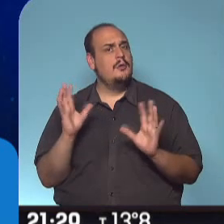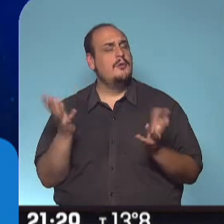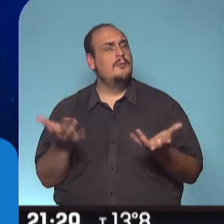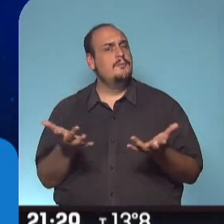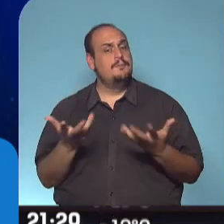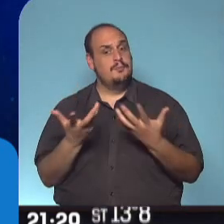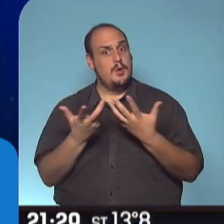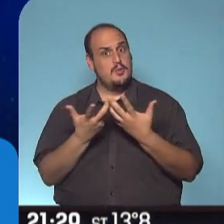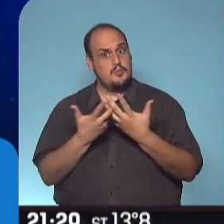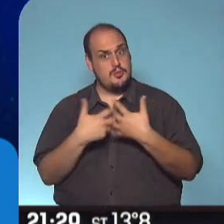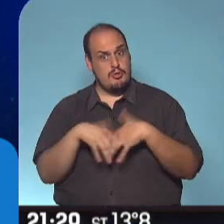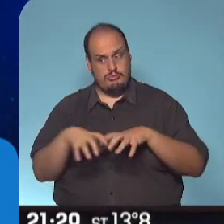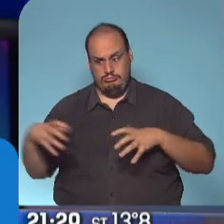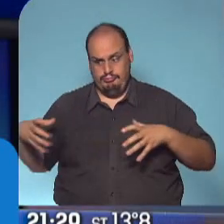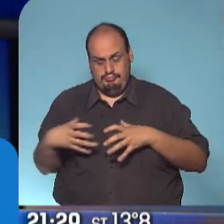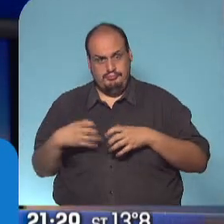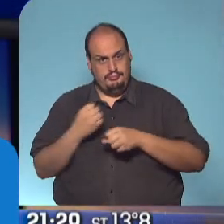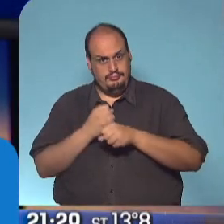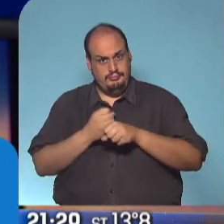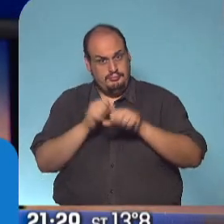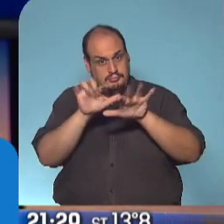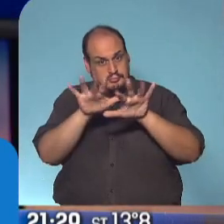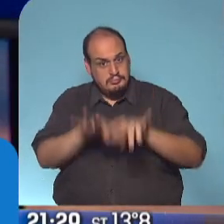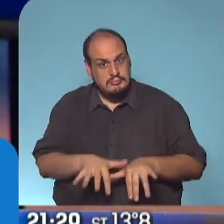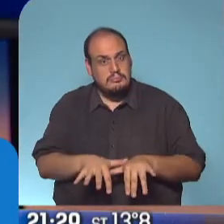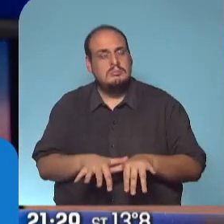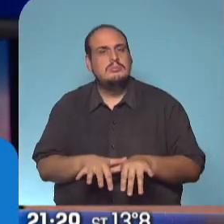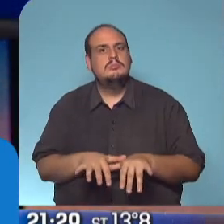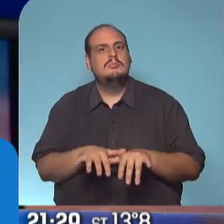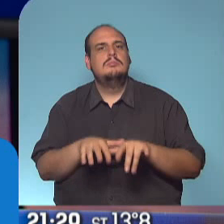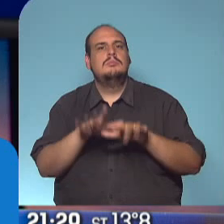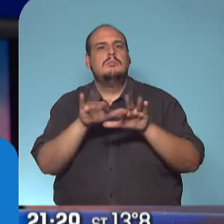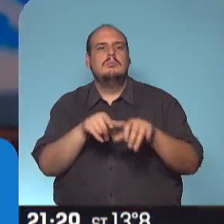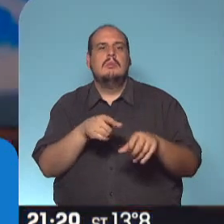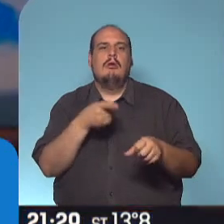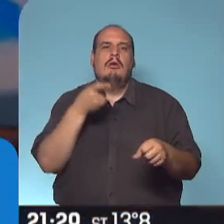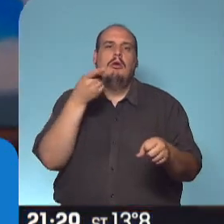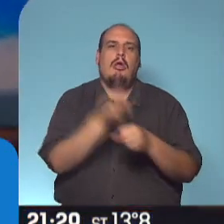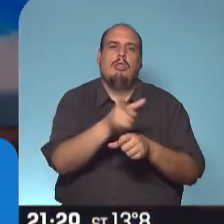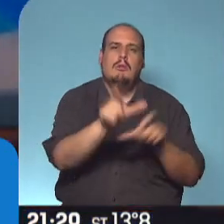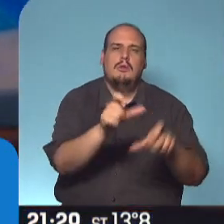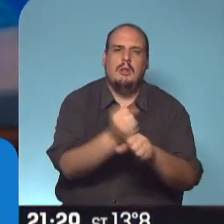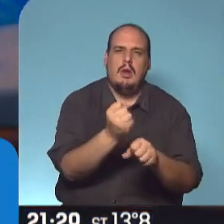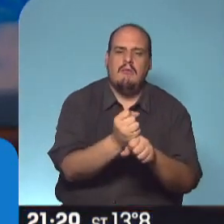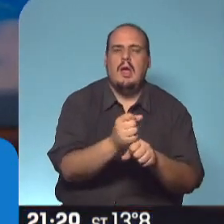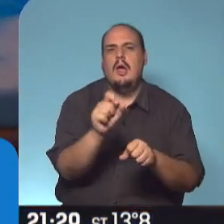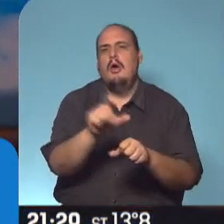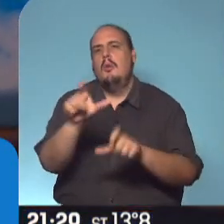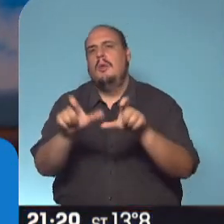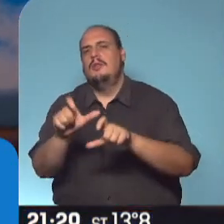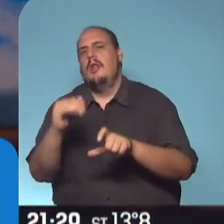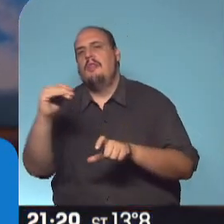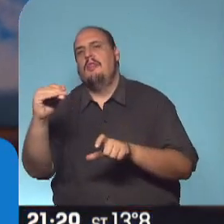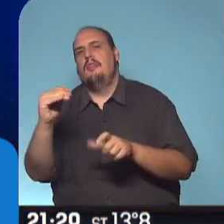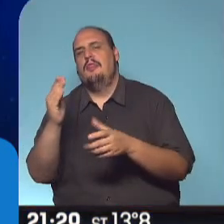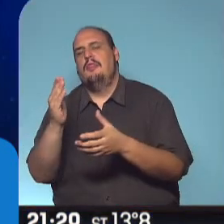el proyecto en el que estamos trabajando no es un proyecto que va a afectar ni a la clase media, ni al que tiene un departamento